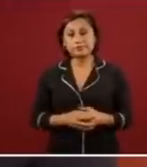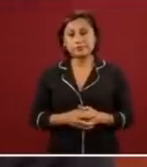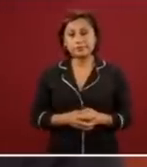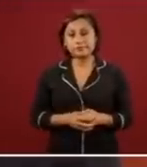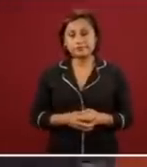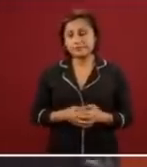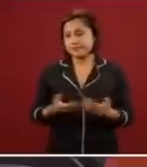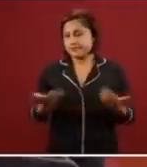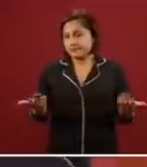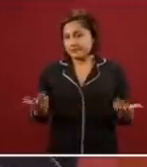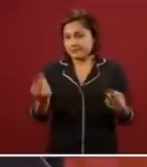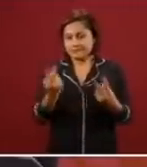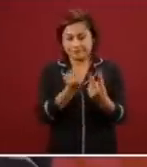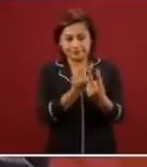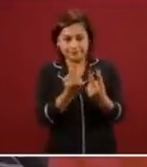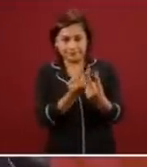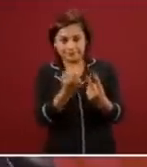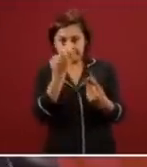Entonces, eso